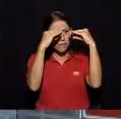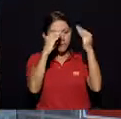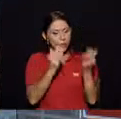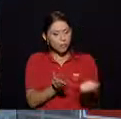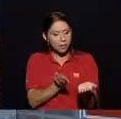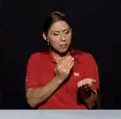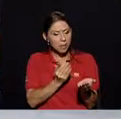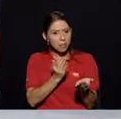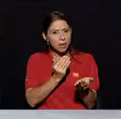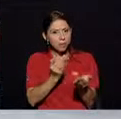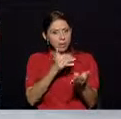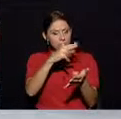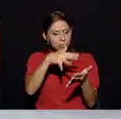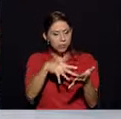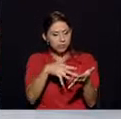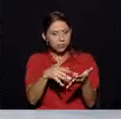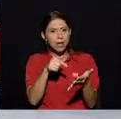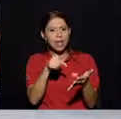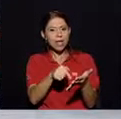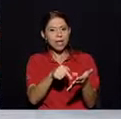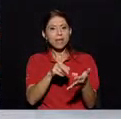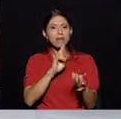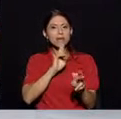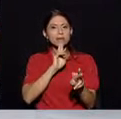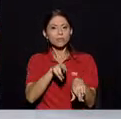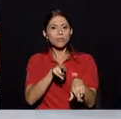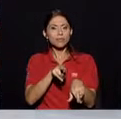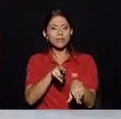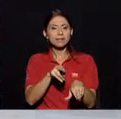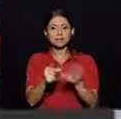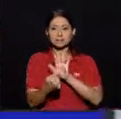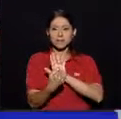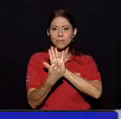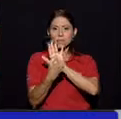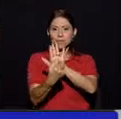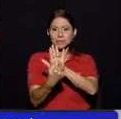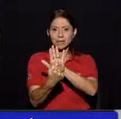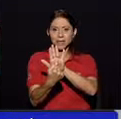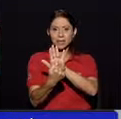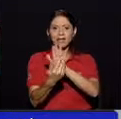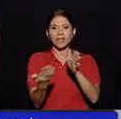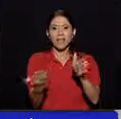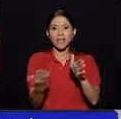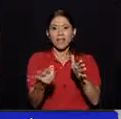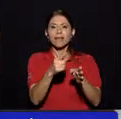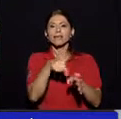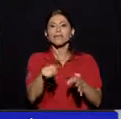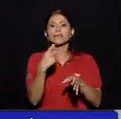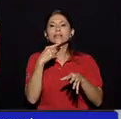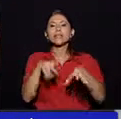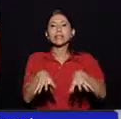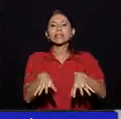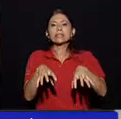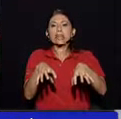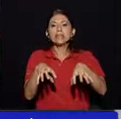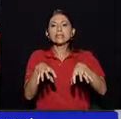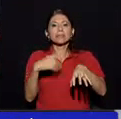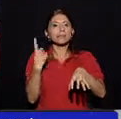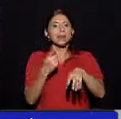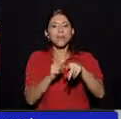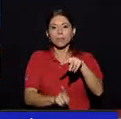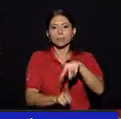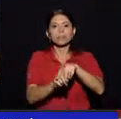que se hicieron, las respuestas reflejan que entre los principales factores que la población menciona, el estrés casi está en